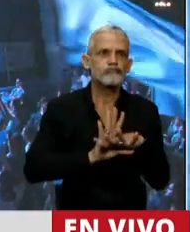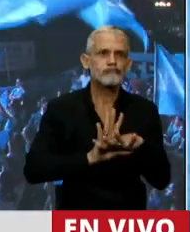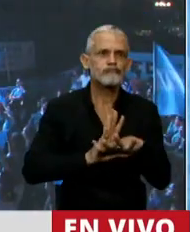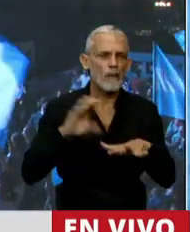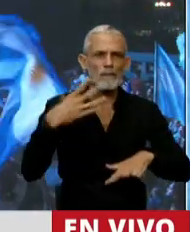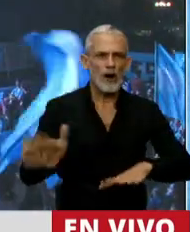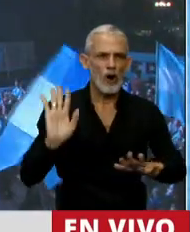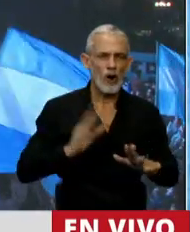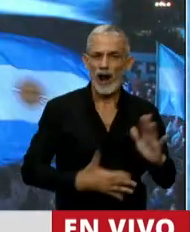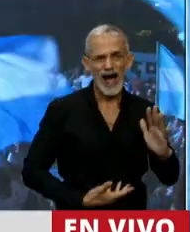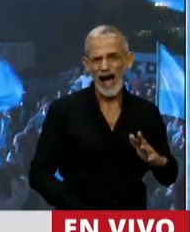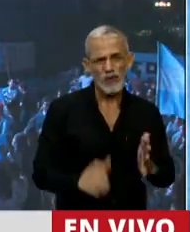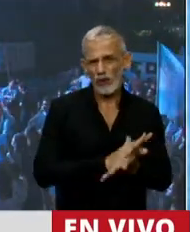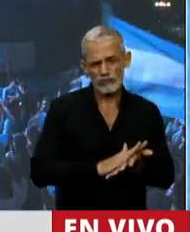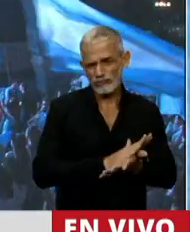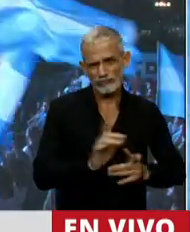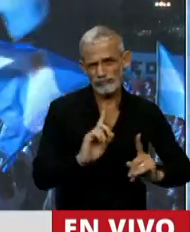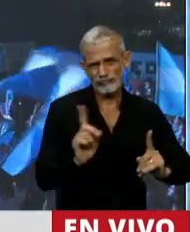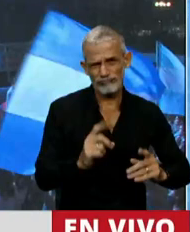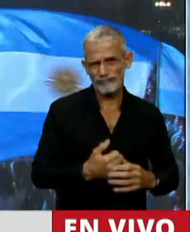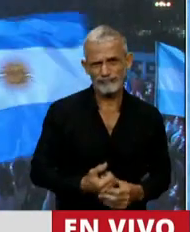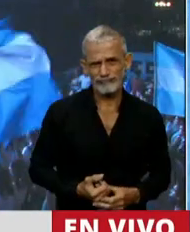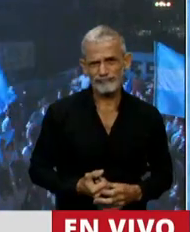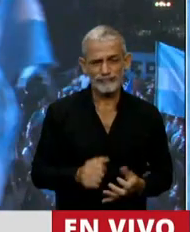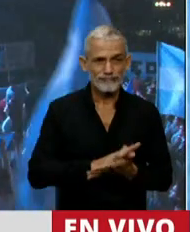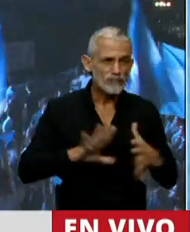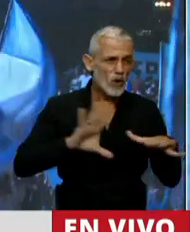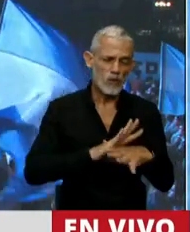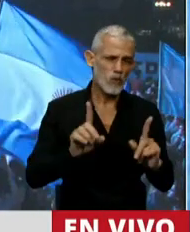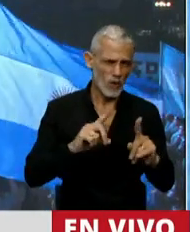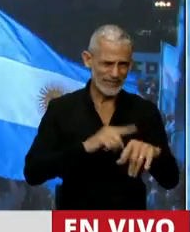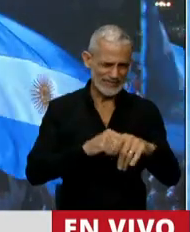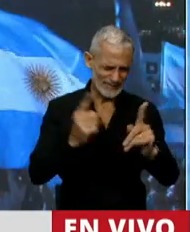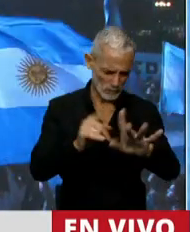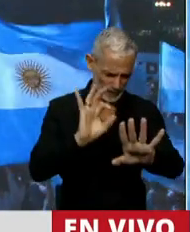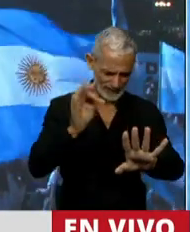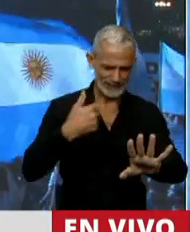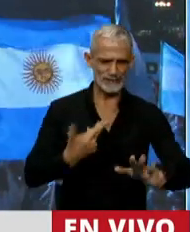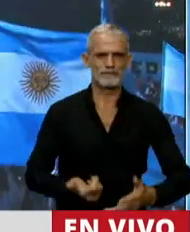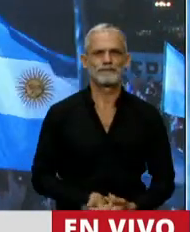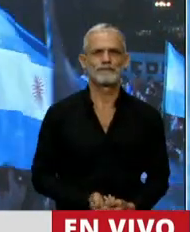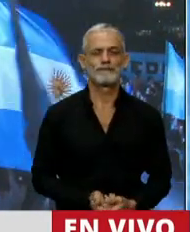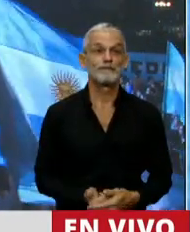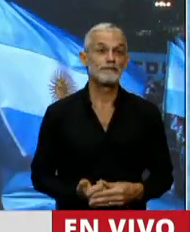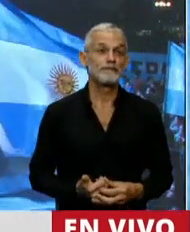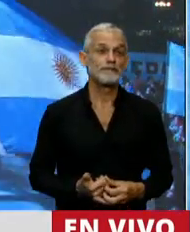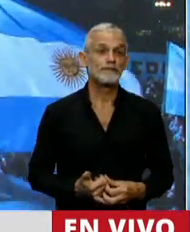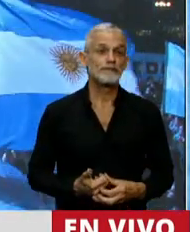efectivo. El aborto no va a ser efectivo. Sí, ya redondeo, señor presidente. Y en